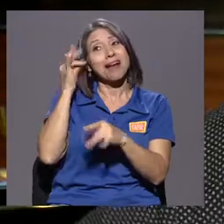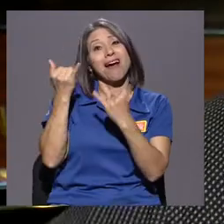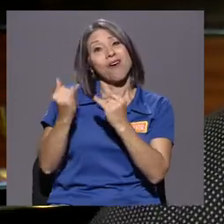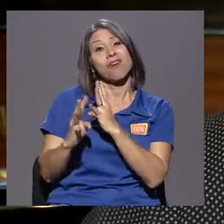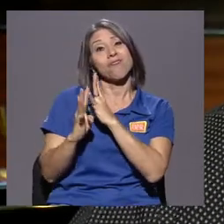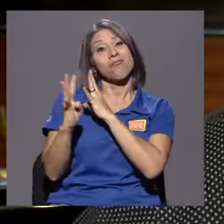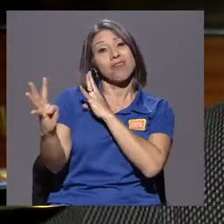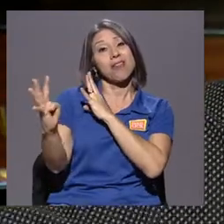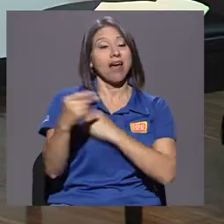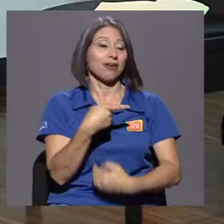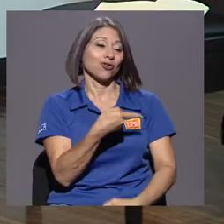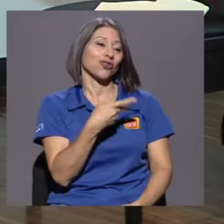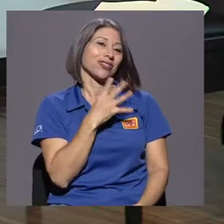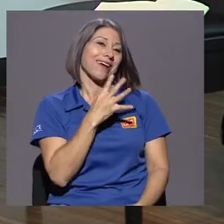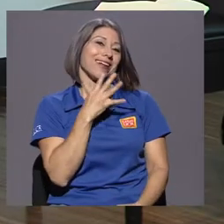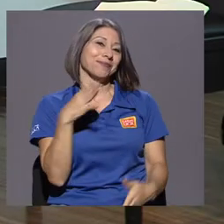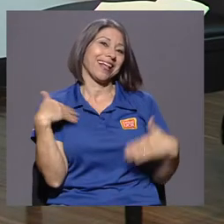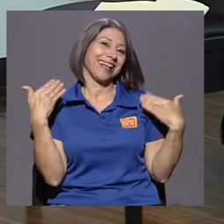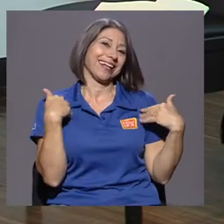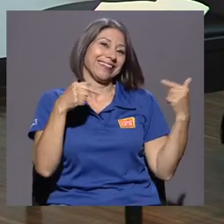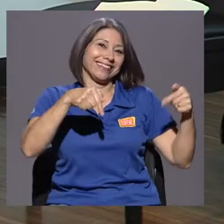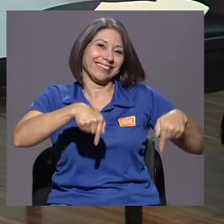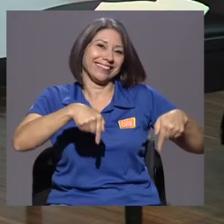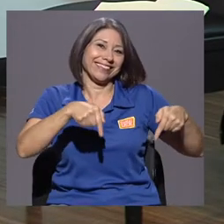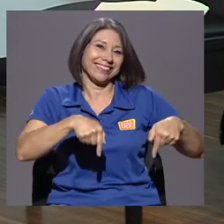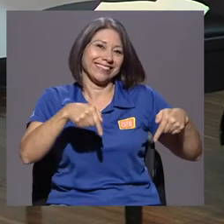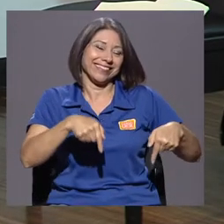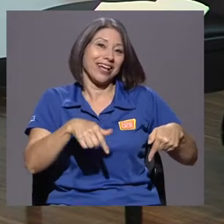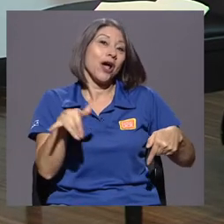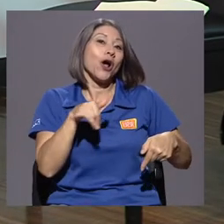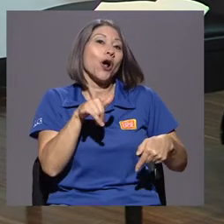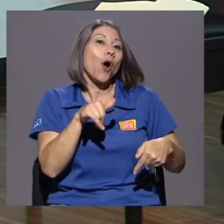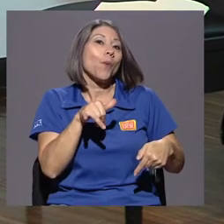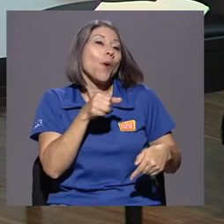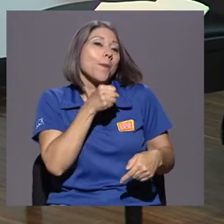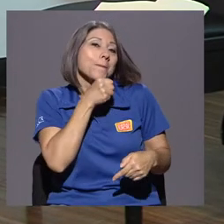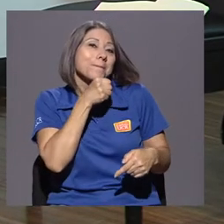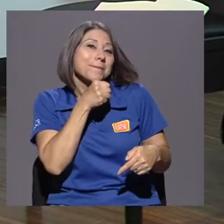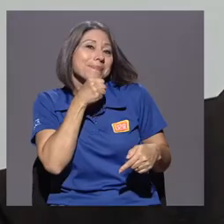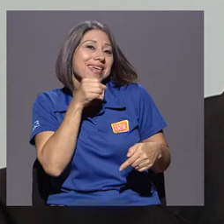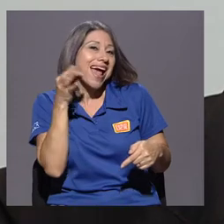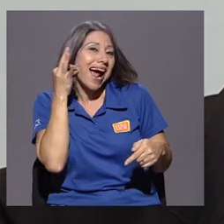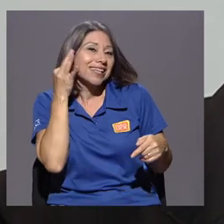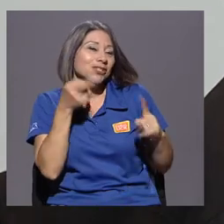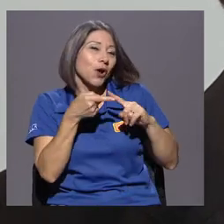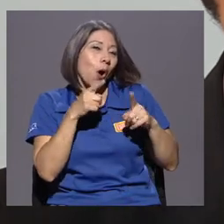mientras nosotros hablamos aquí alegremente como como viejas comadres